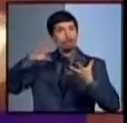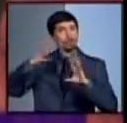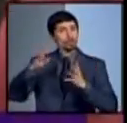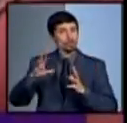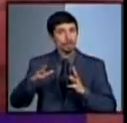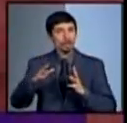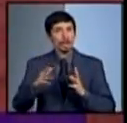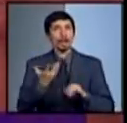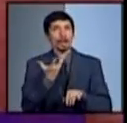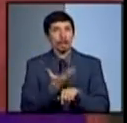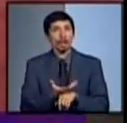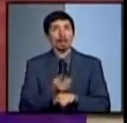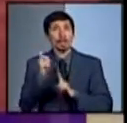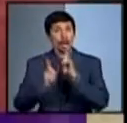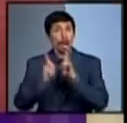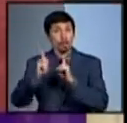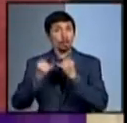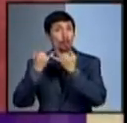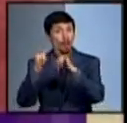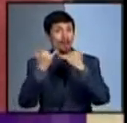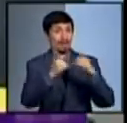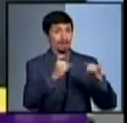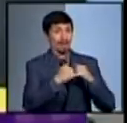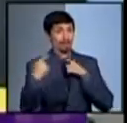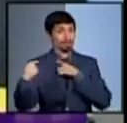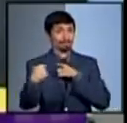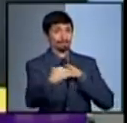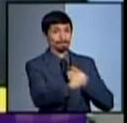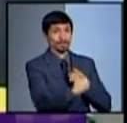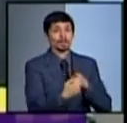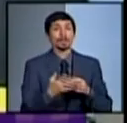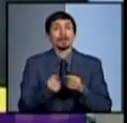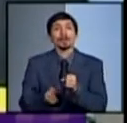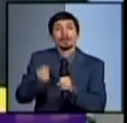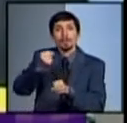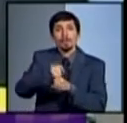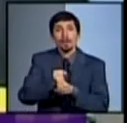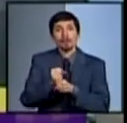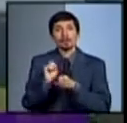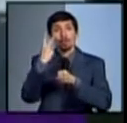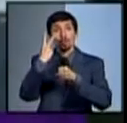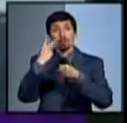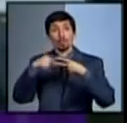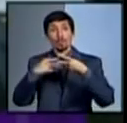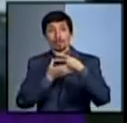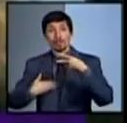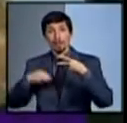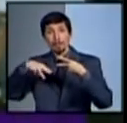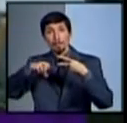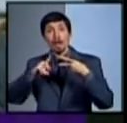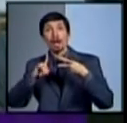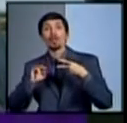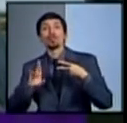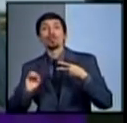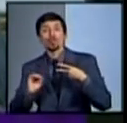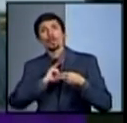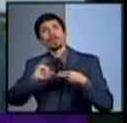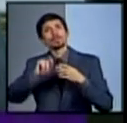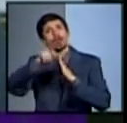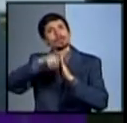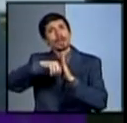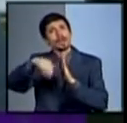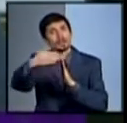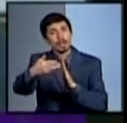mundial y a ganarse una buena cantidad de enemigos. Fue reemplazado por su vicepresidente Nicolás Maduro, quien meses después